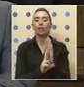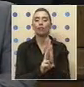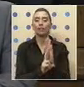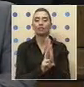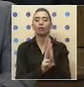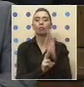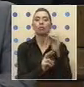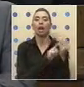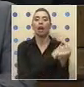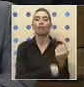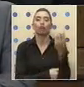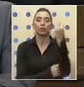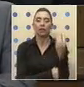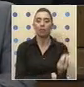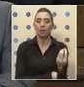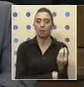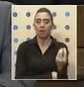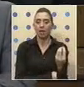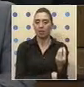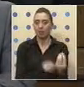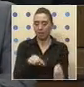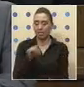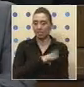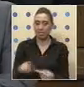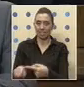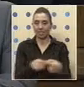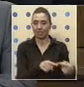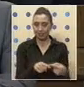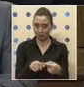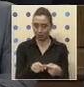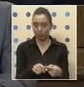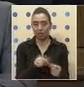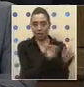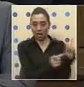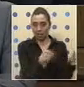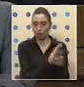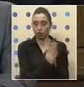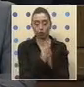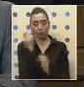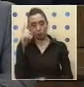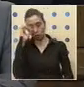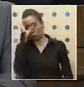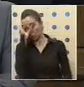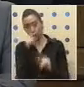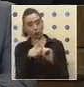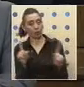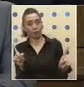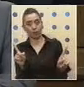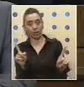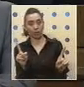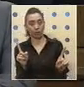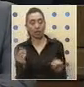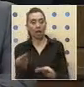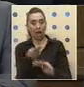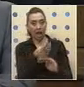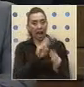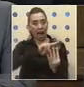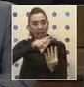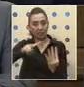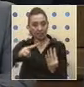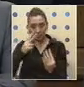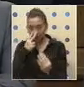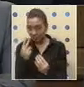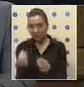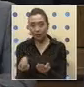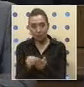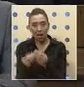bien en la sociedad chilena. Para ellos, todos quienes discrepan, proponiendo incluso alternativas claramente más